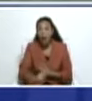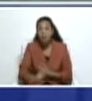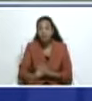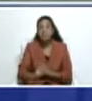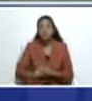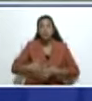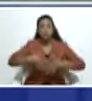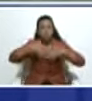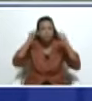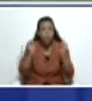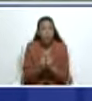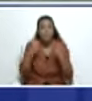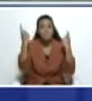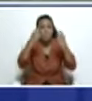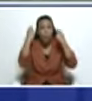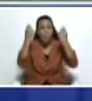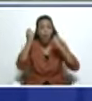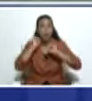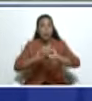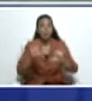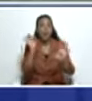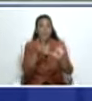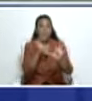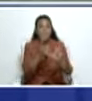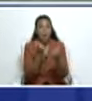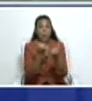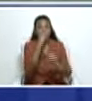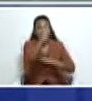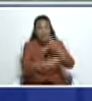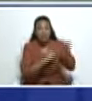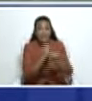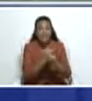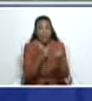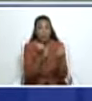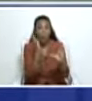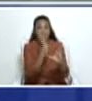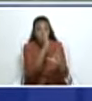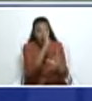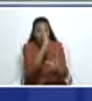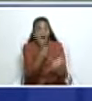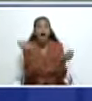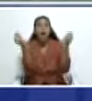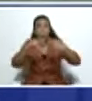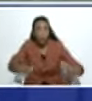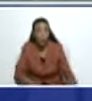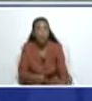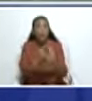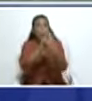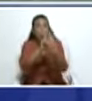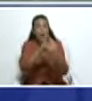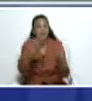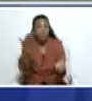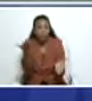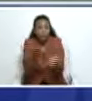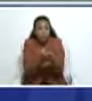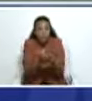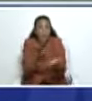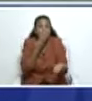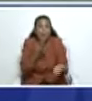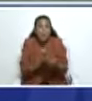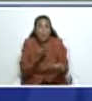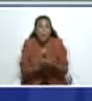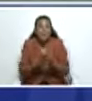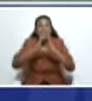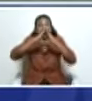la insurrección popular contra el Fondo Monetario Internacional, haremos un gran encuentro para recibir en mis manos las